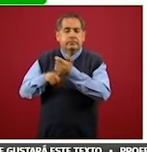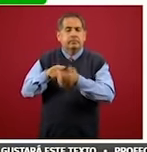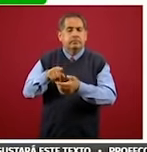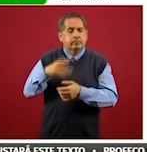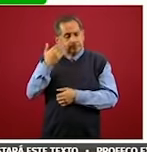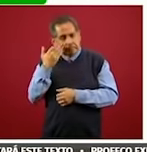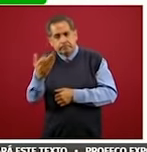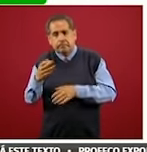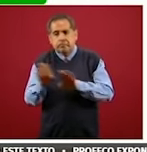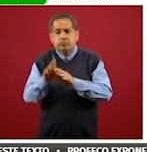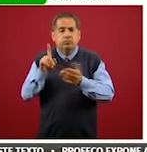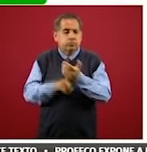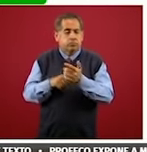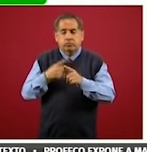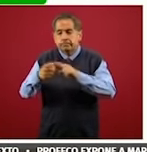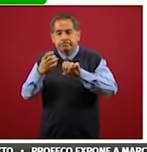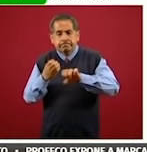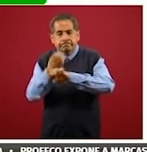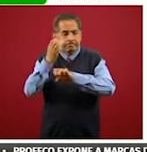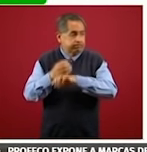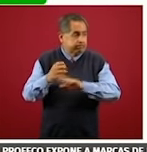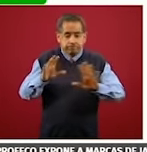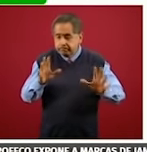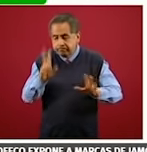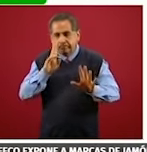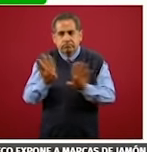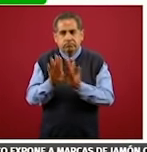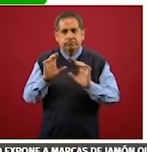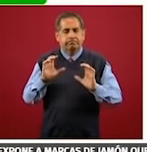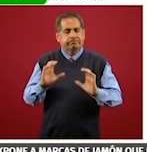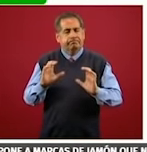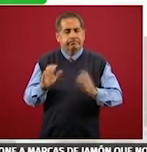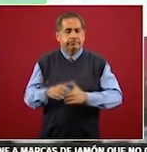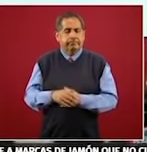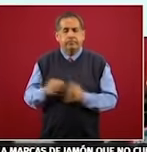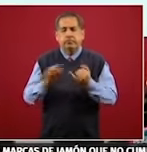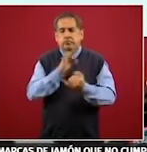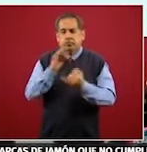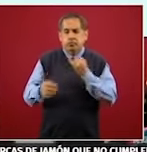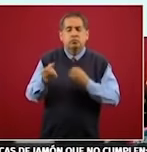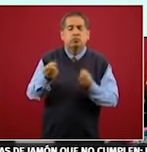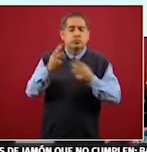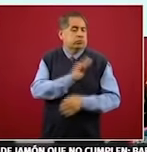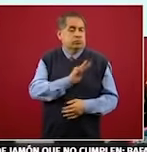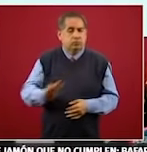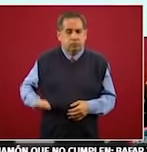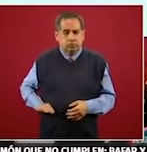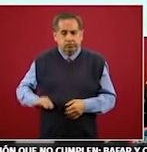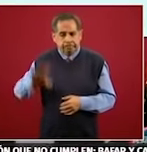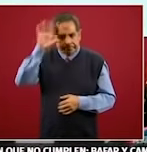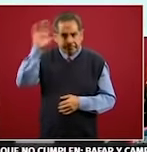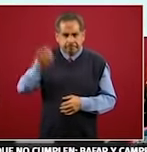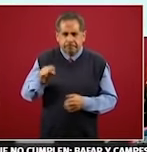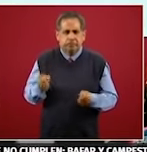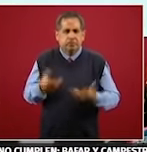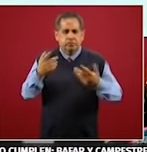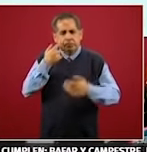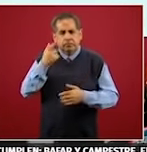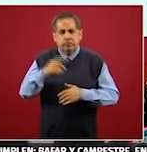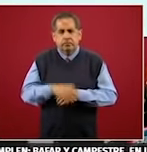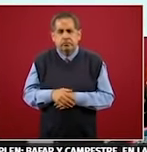vez que encuentren los estados la estabilidad epidémica. Vamos a ver por último los municipios de Morelos